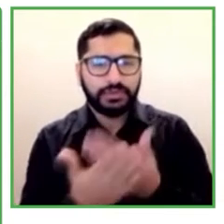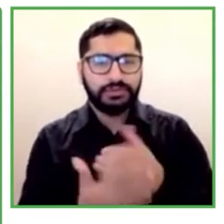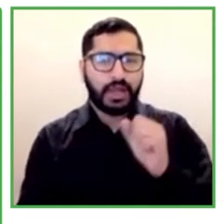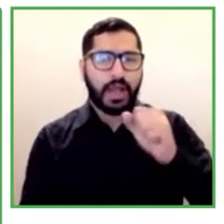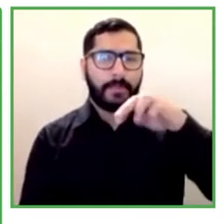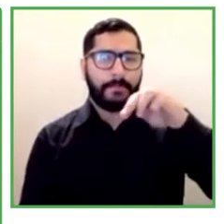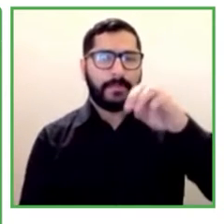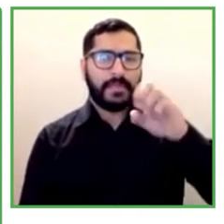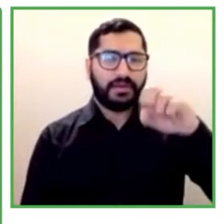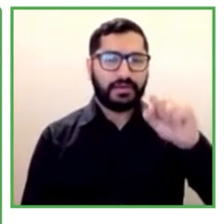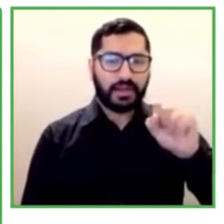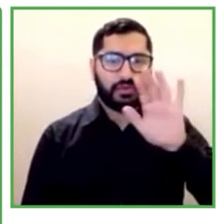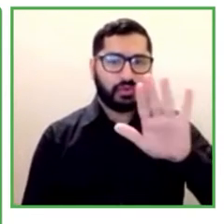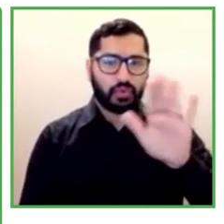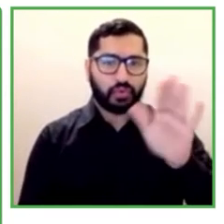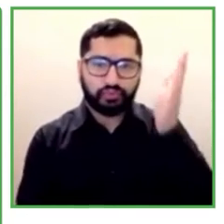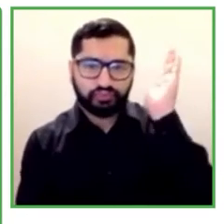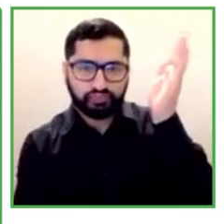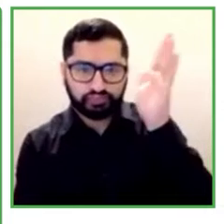y también por